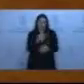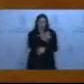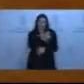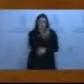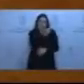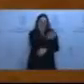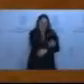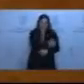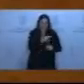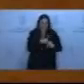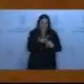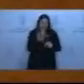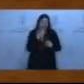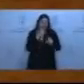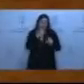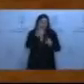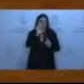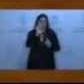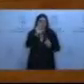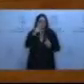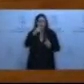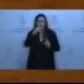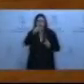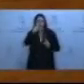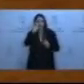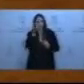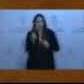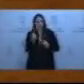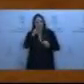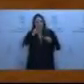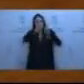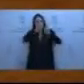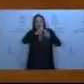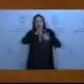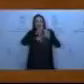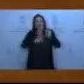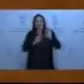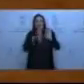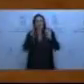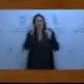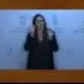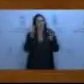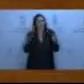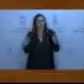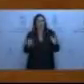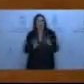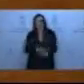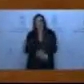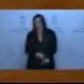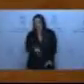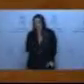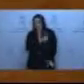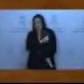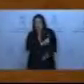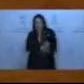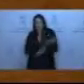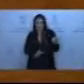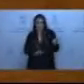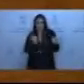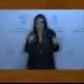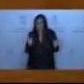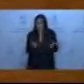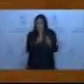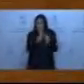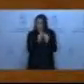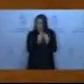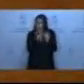Principado en el caso de SOGEPSA, ¿no? Y ya en los análisis específicos yo creo que es de una gravedad extrema el informe, ¿no? Por resumirlo, le